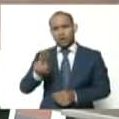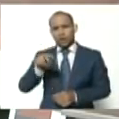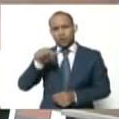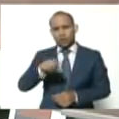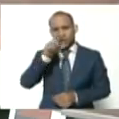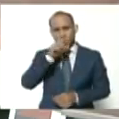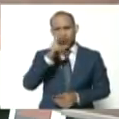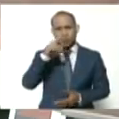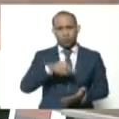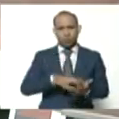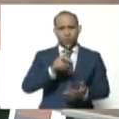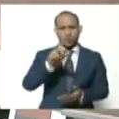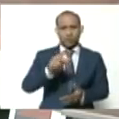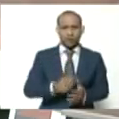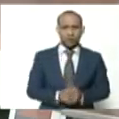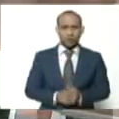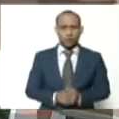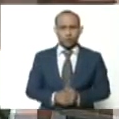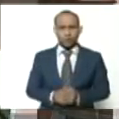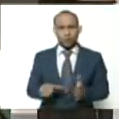año 2021, donde tenemos